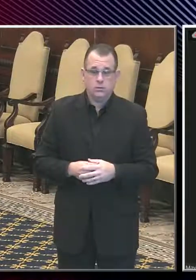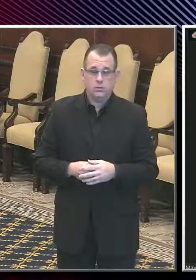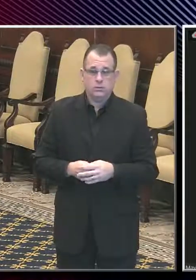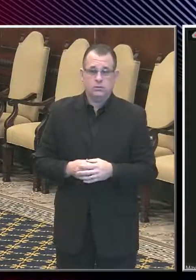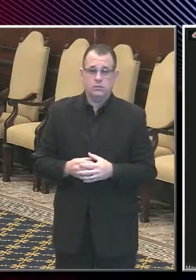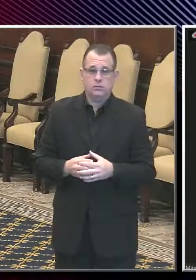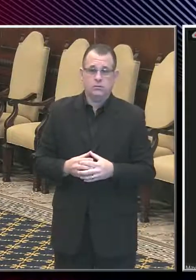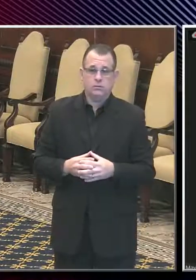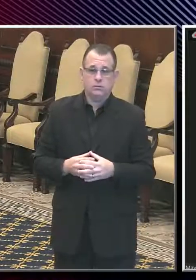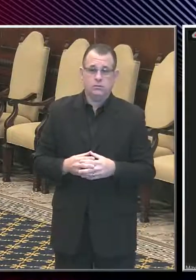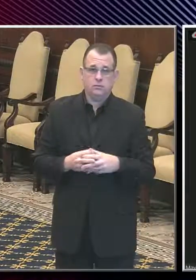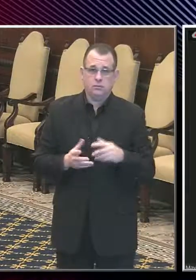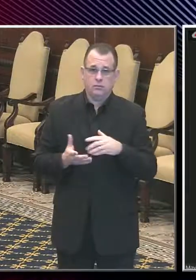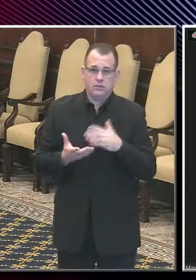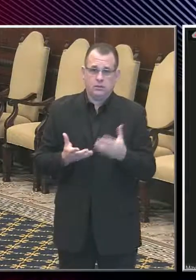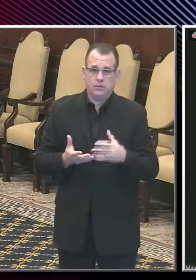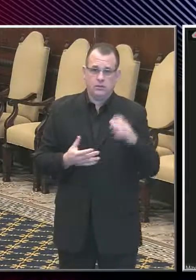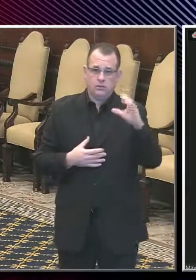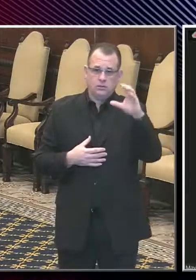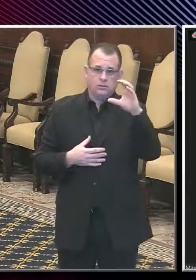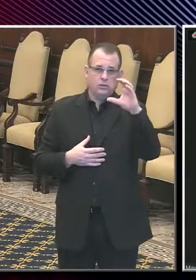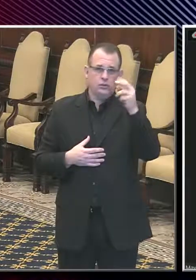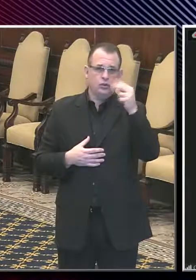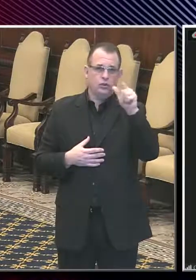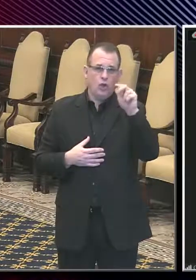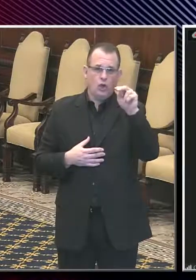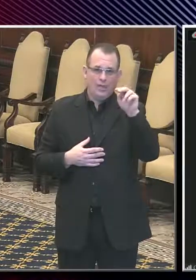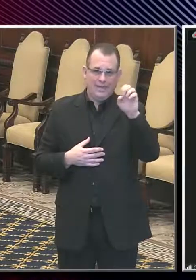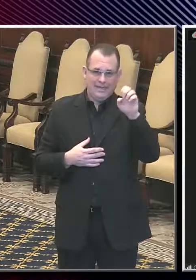Charlene Santiago of Univision, you're up next.